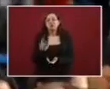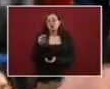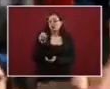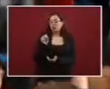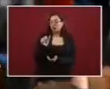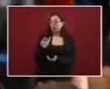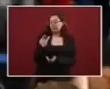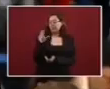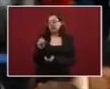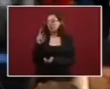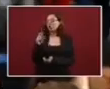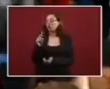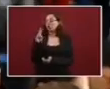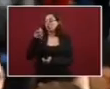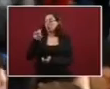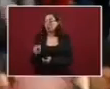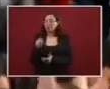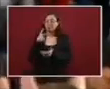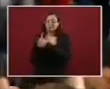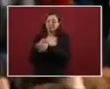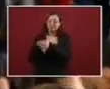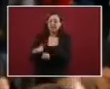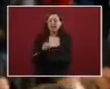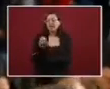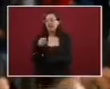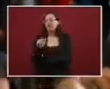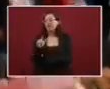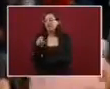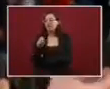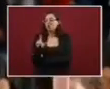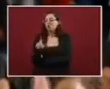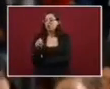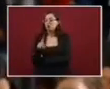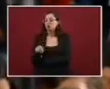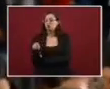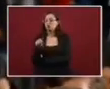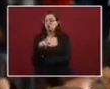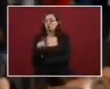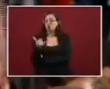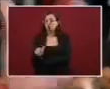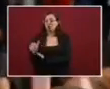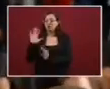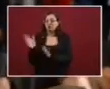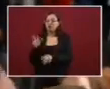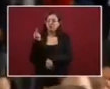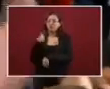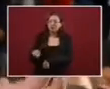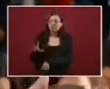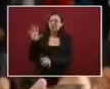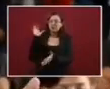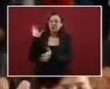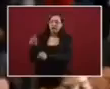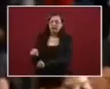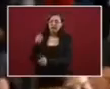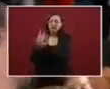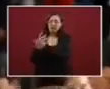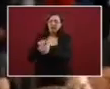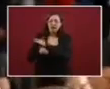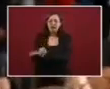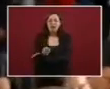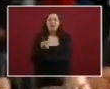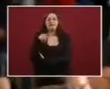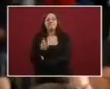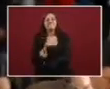robles en la cárcel a un emilio lozoya pues pues ya con orden de pensiones como piensa el gobierno